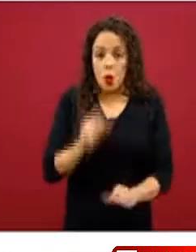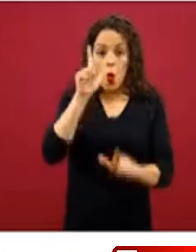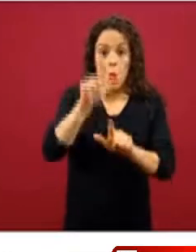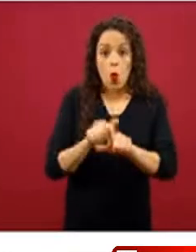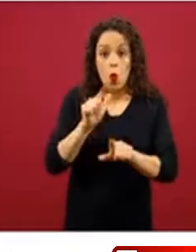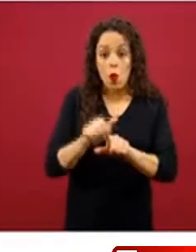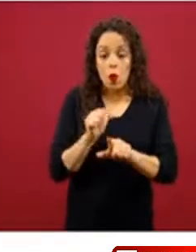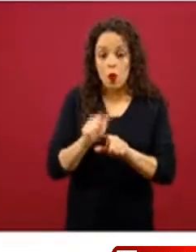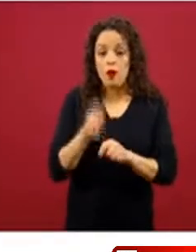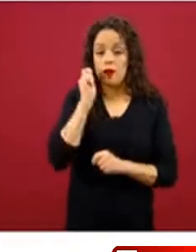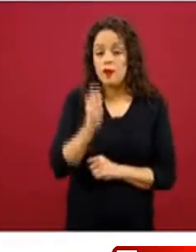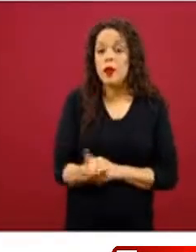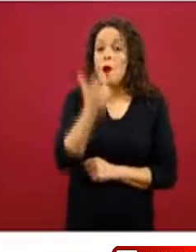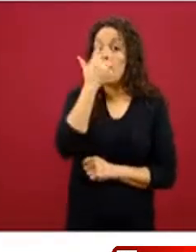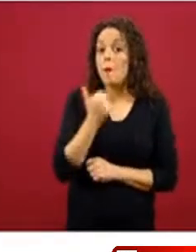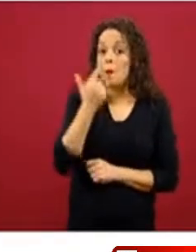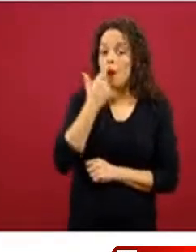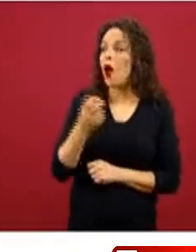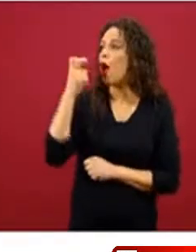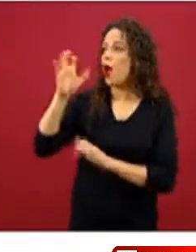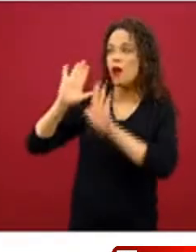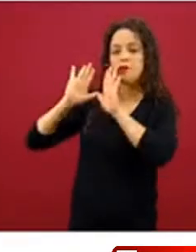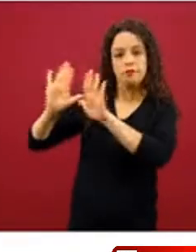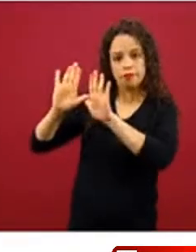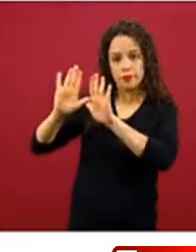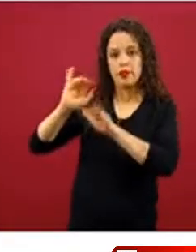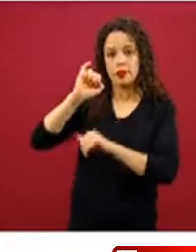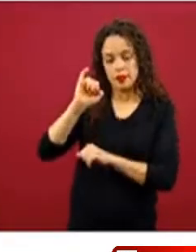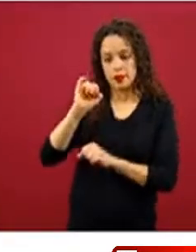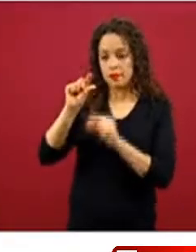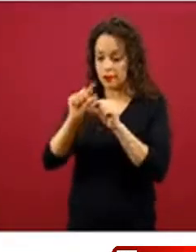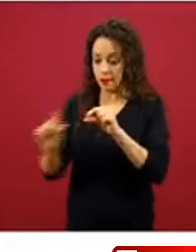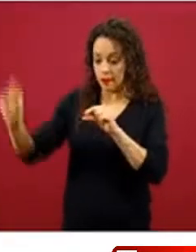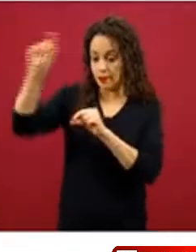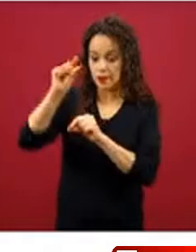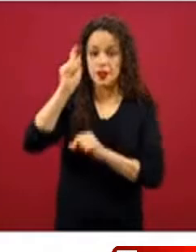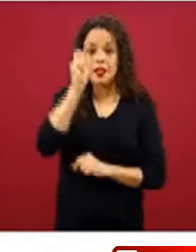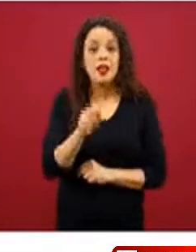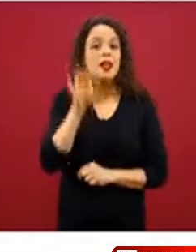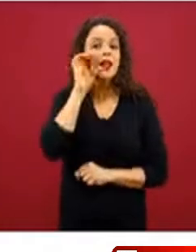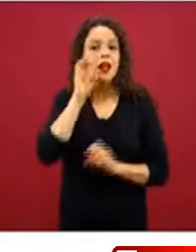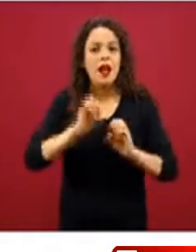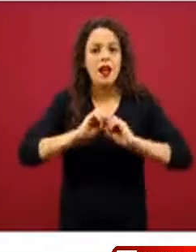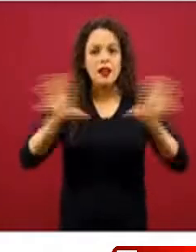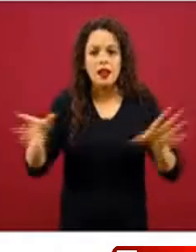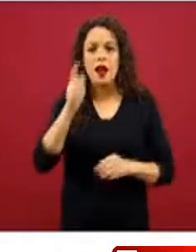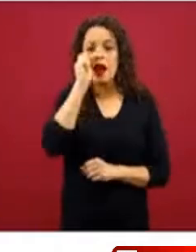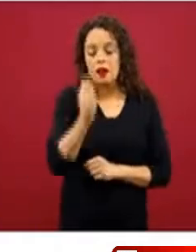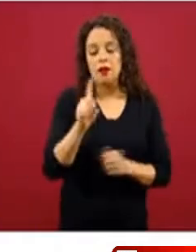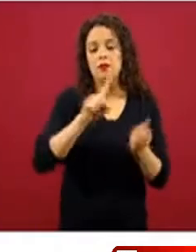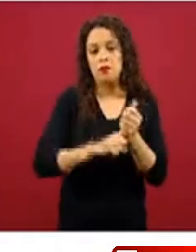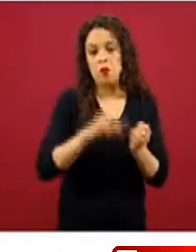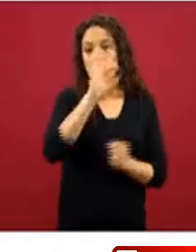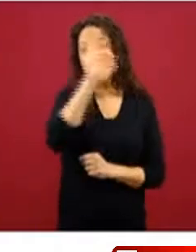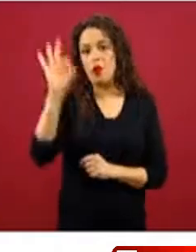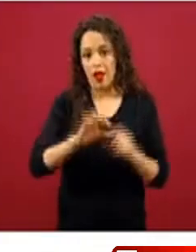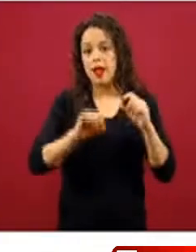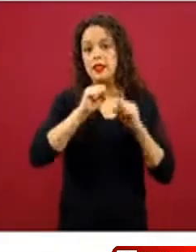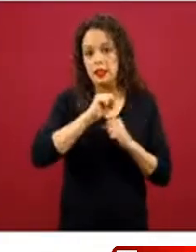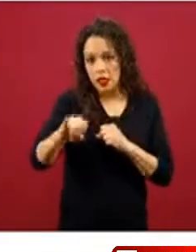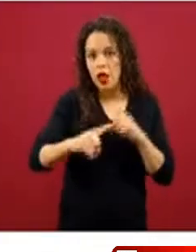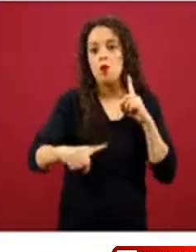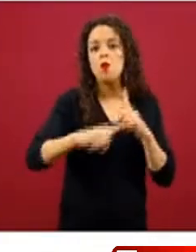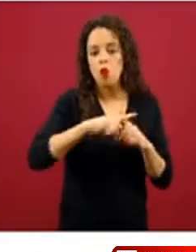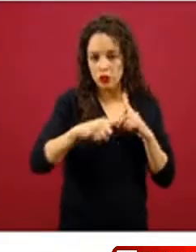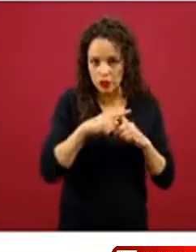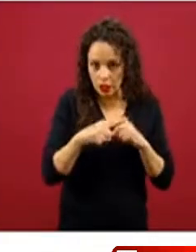quedan completamente, y de los casos que están en color naranja claro, aplicamos el porcentaje de positividad y